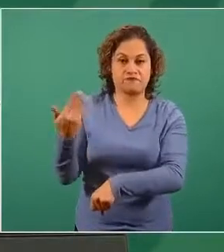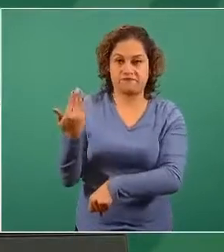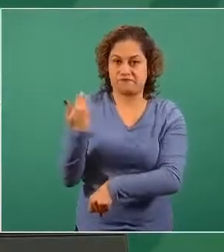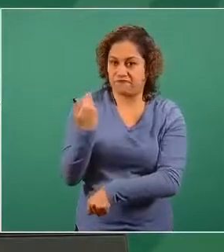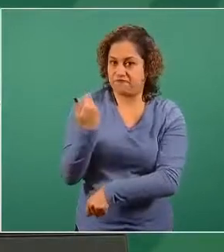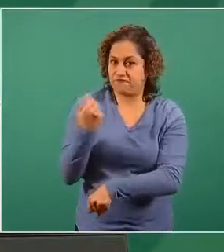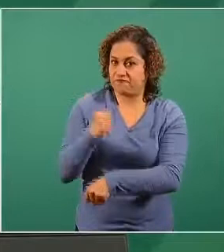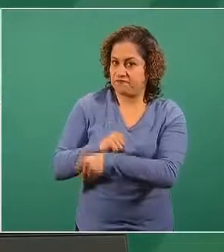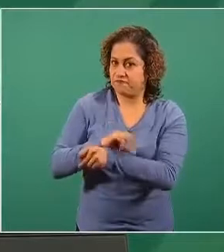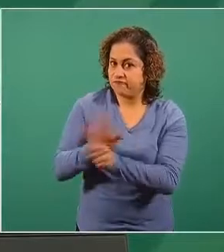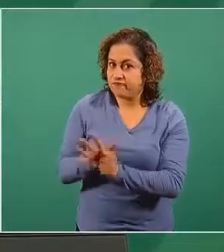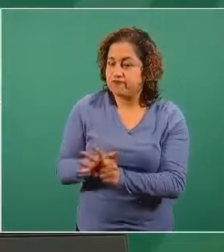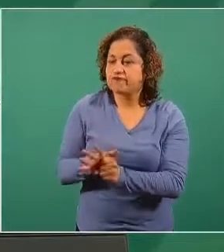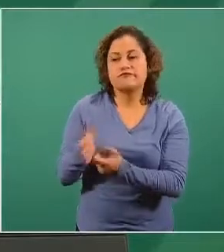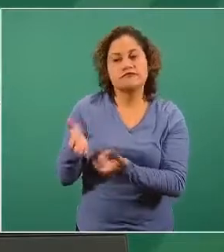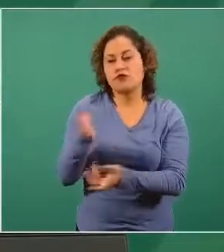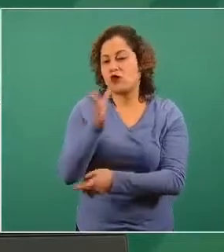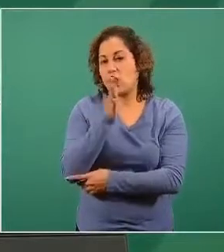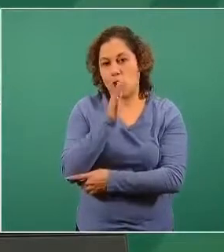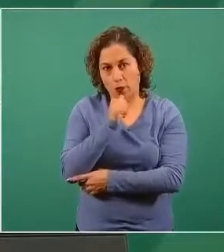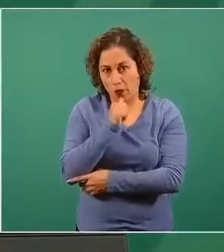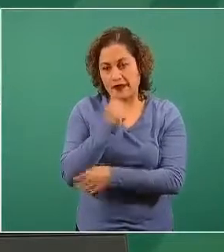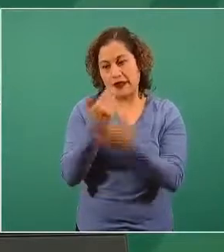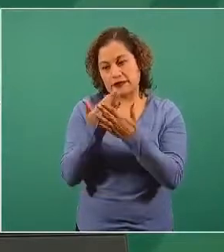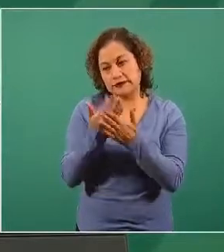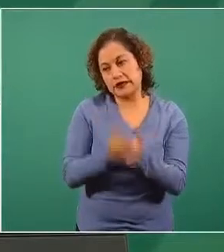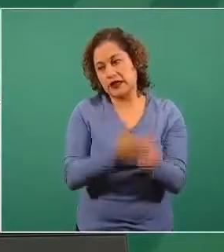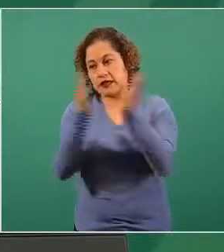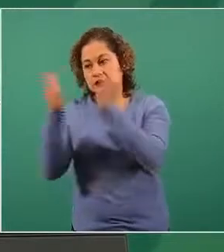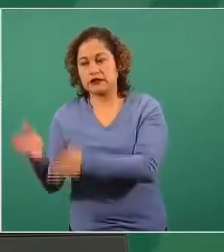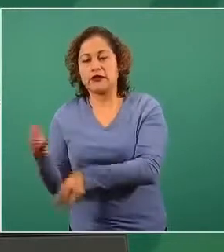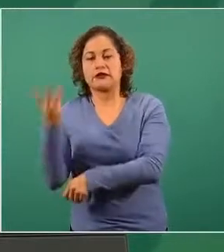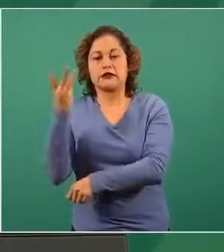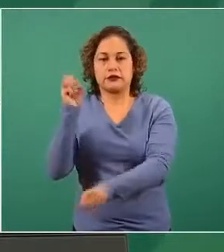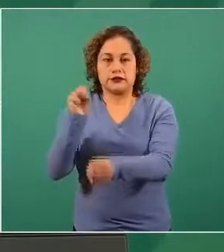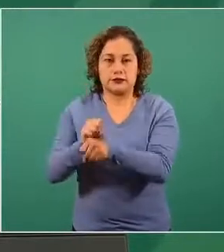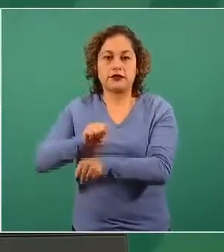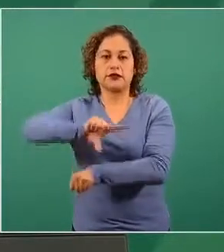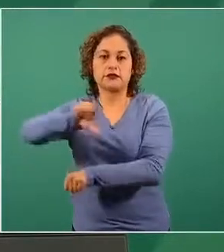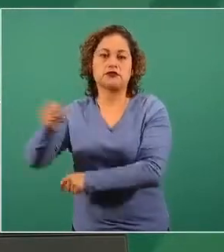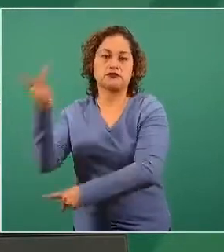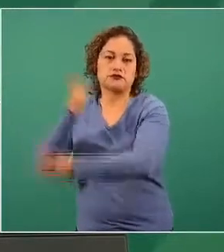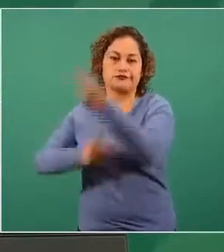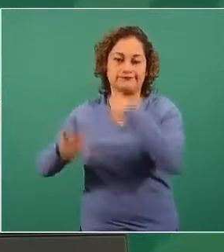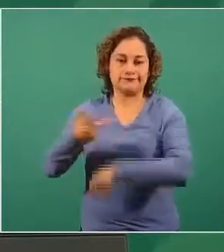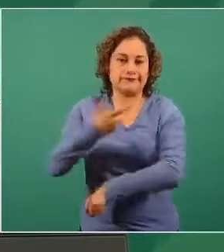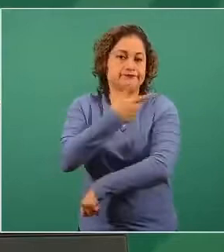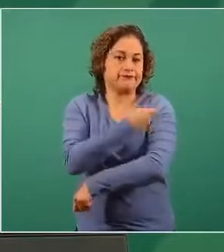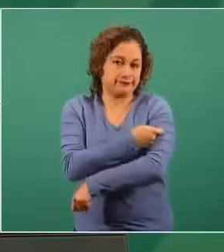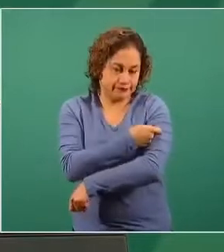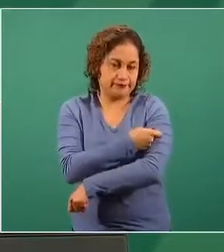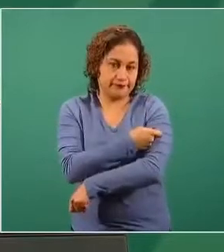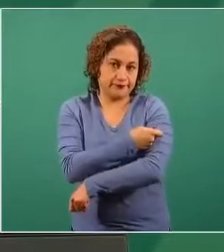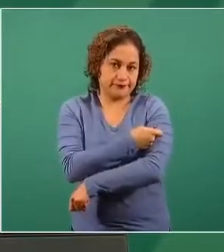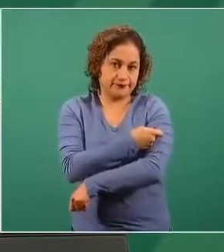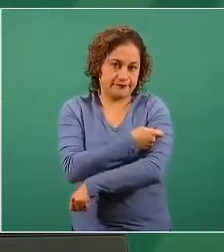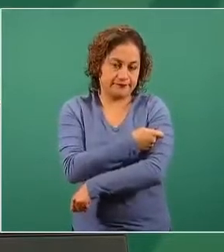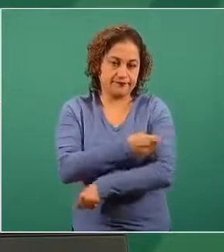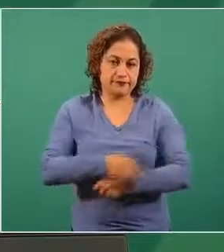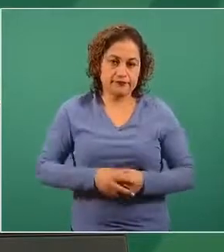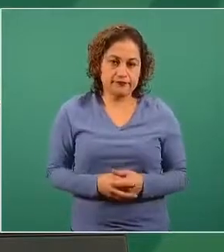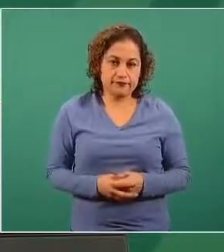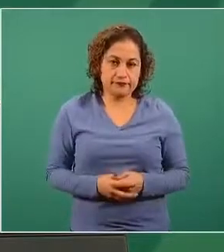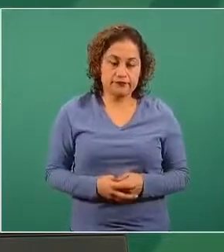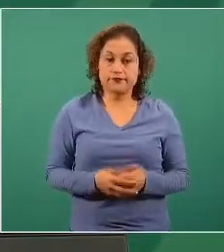vacunación por el cuadro de coronavirus que tuvo hace poco tiempo y que se le daría una nueva